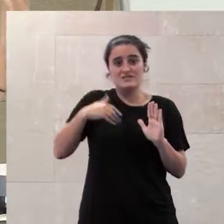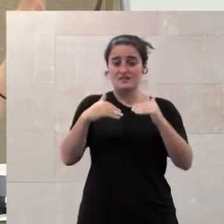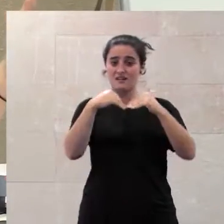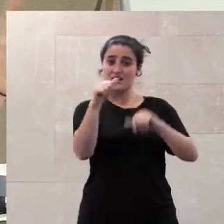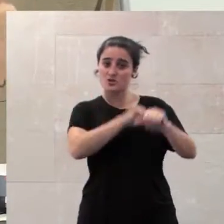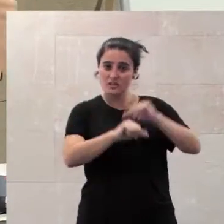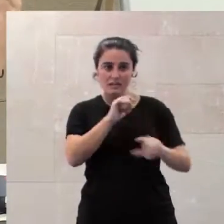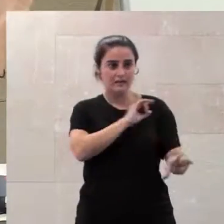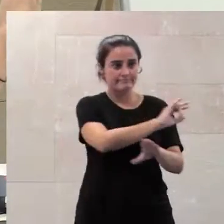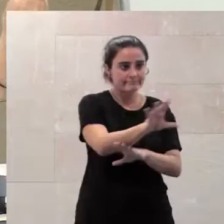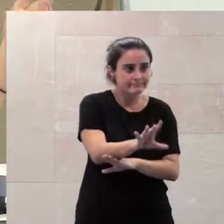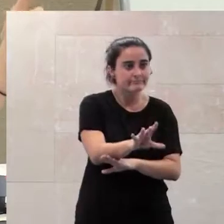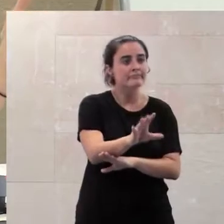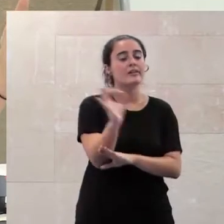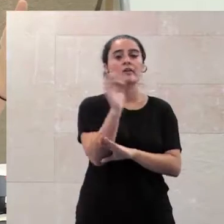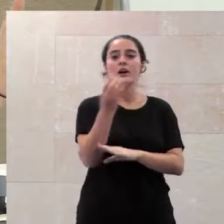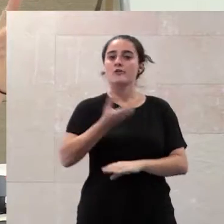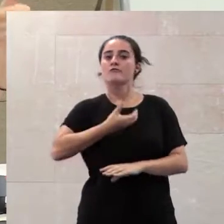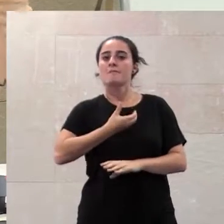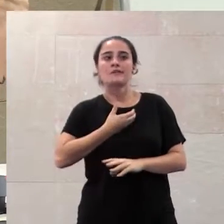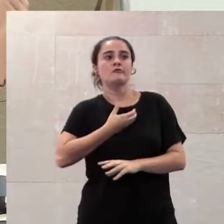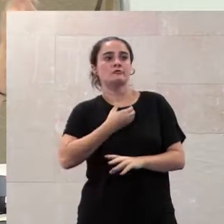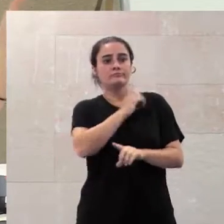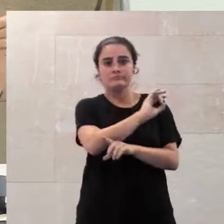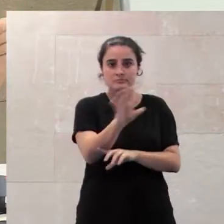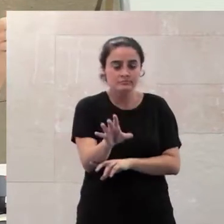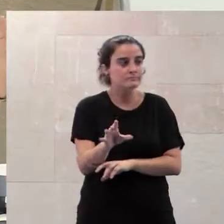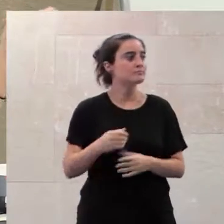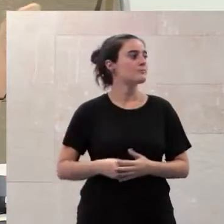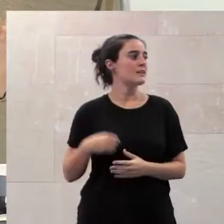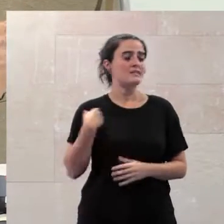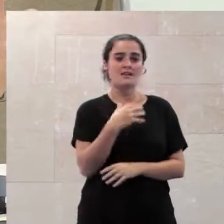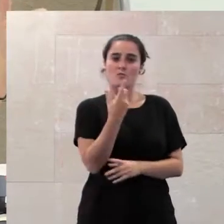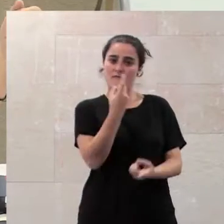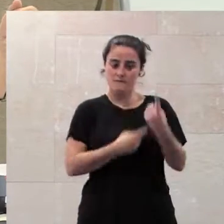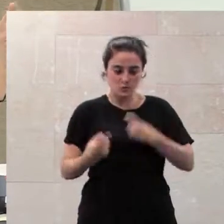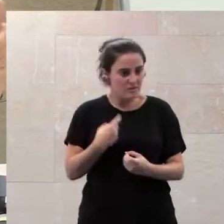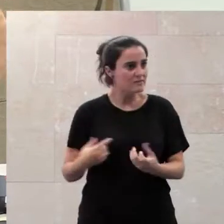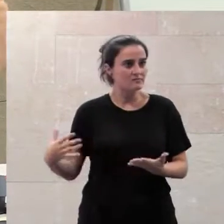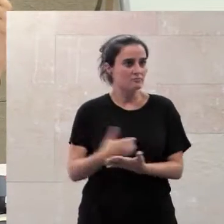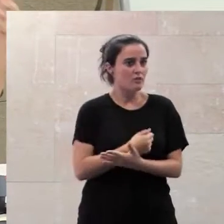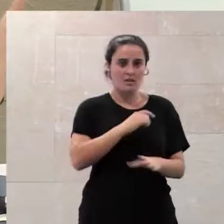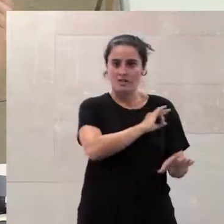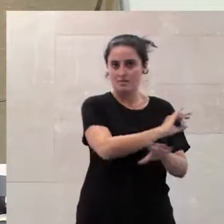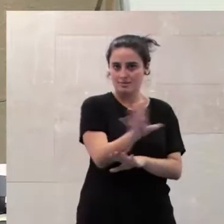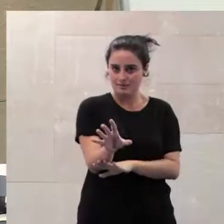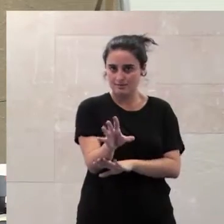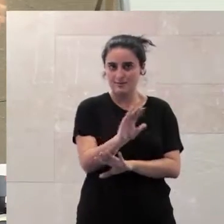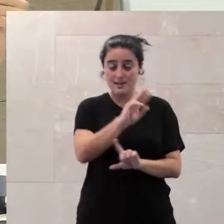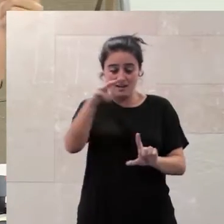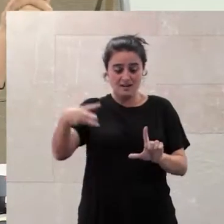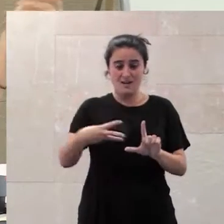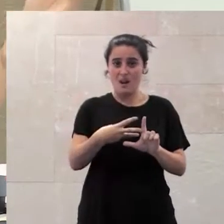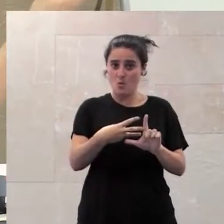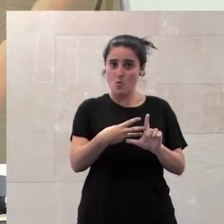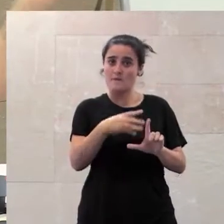vuestras asociaciones, en vuestros ayuntamientos también existe toda la información disponible, la página web de la que